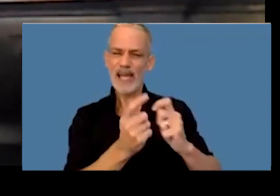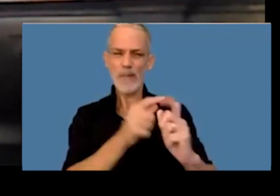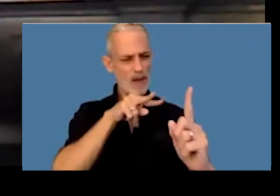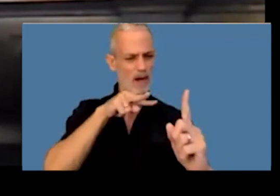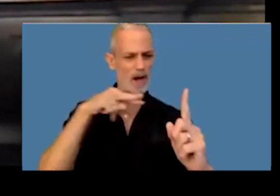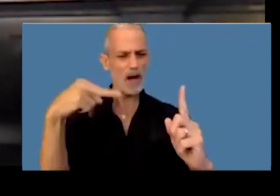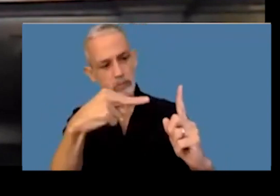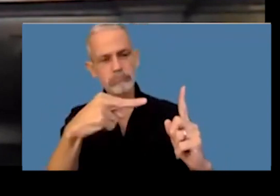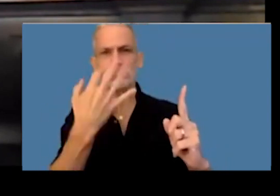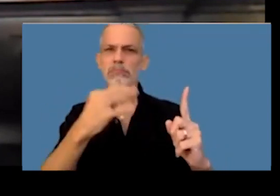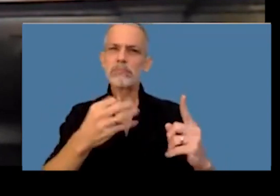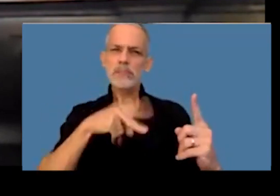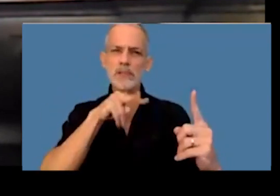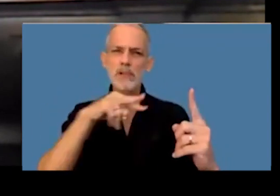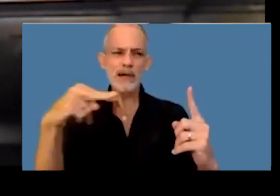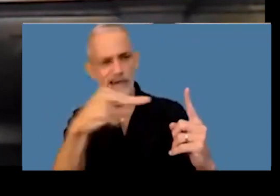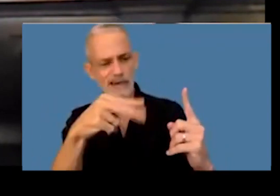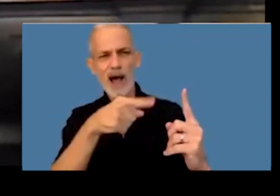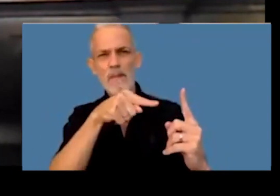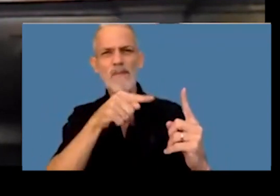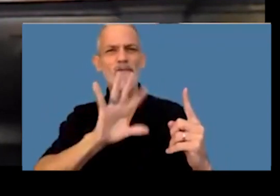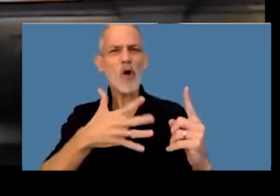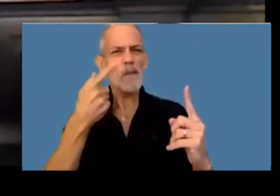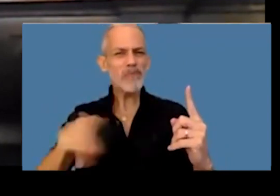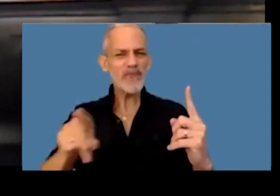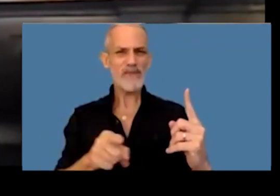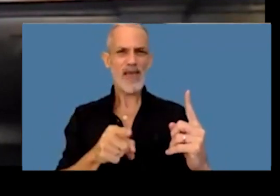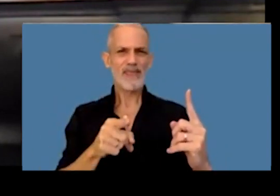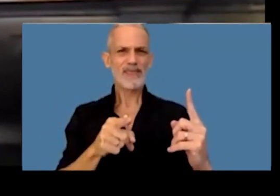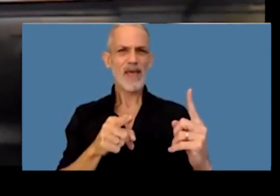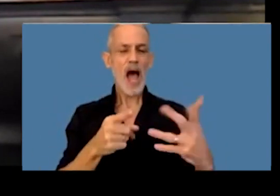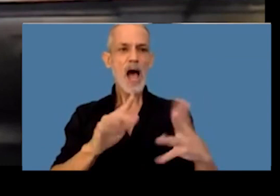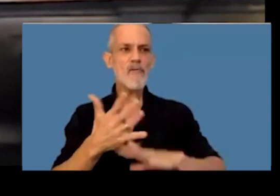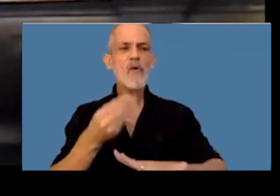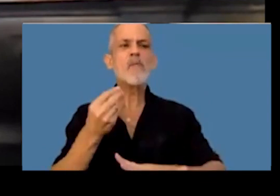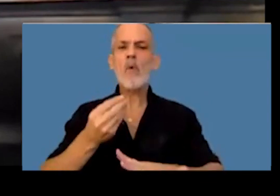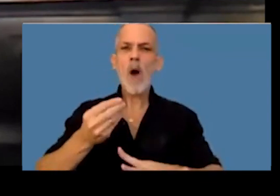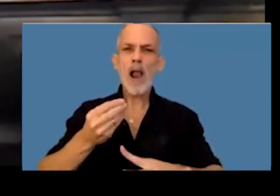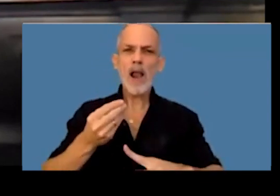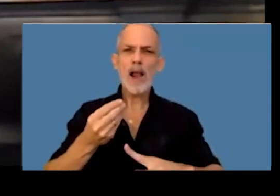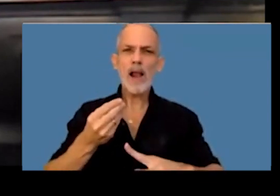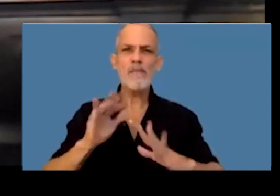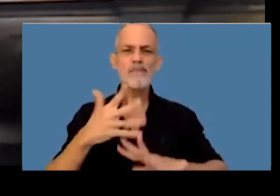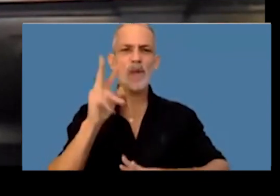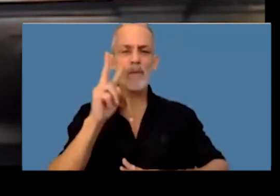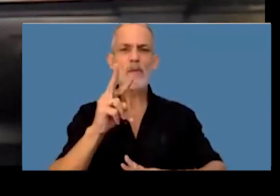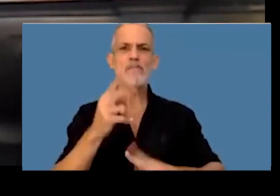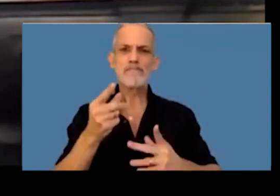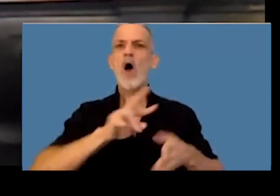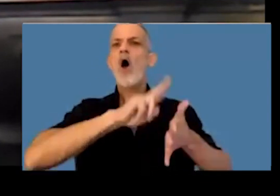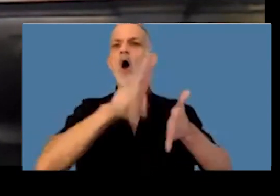a virar, comencemos a instalar fuertemente lo que la Convención nos